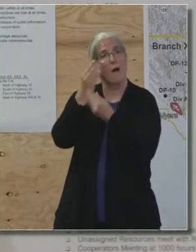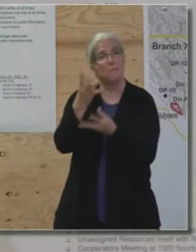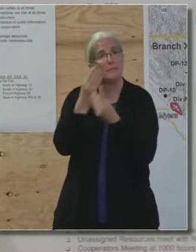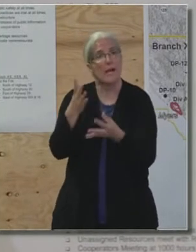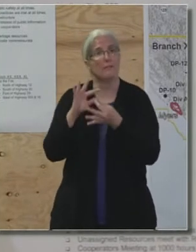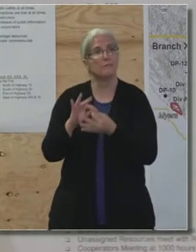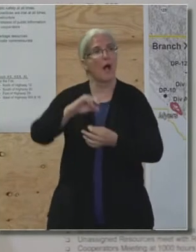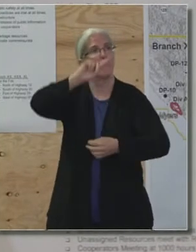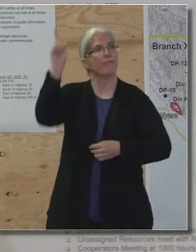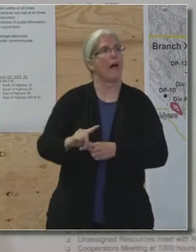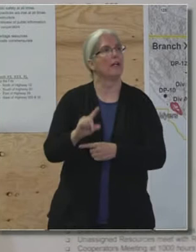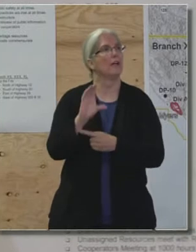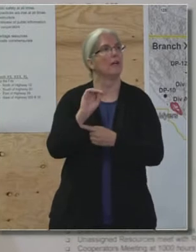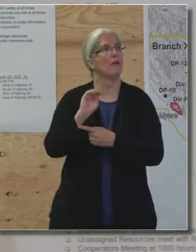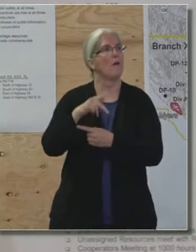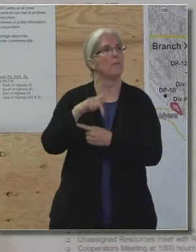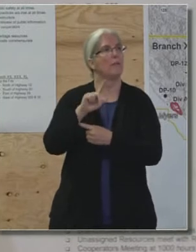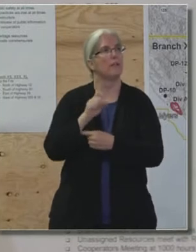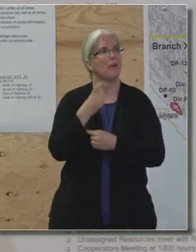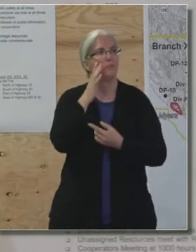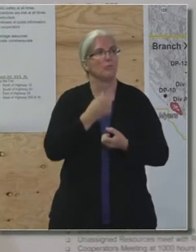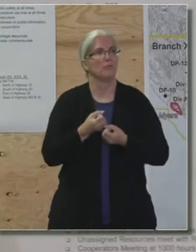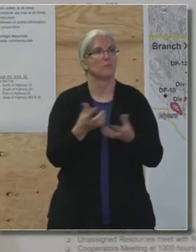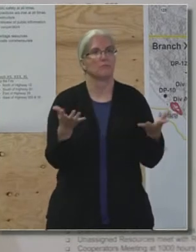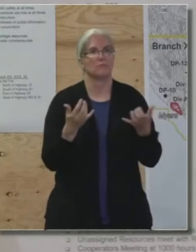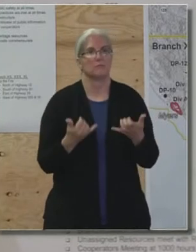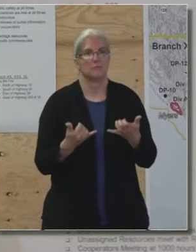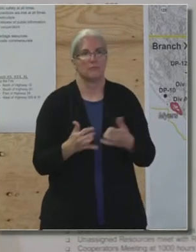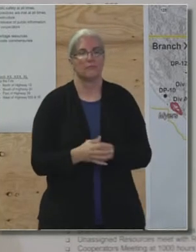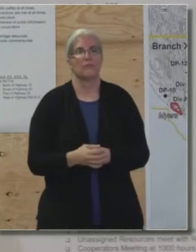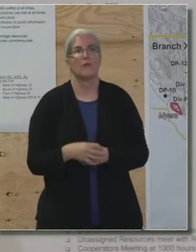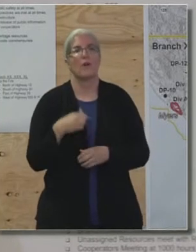breve de la situación actual para california